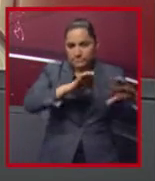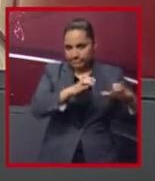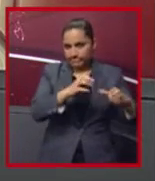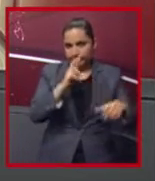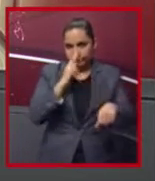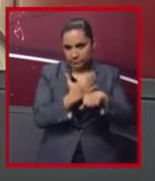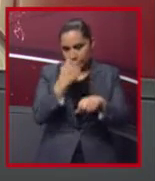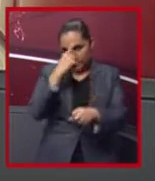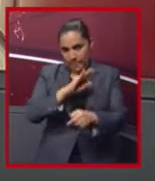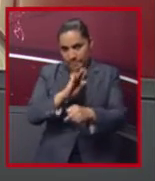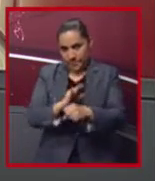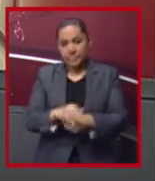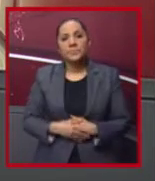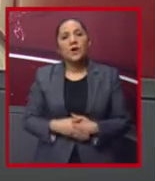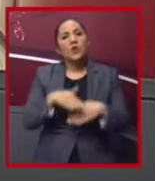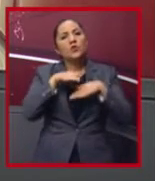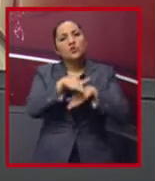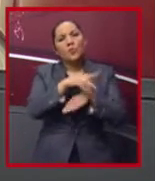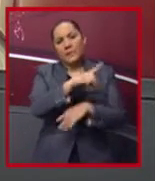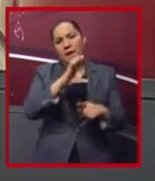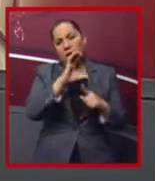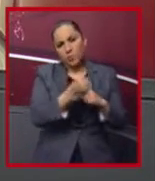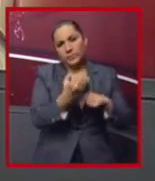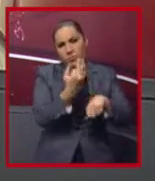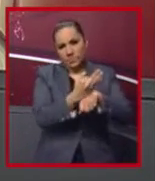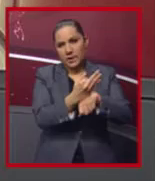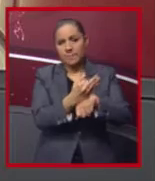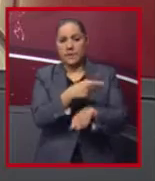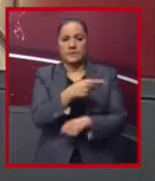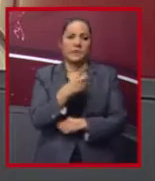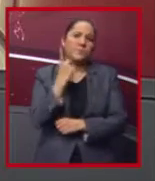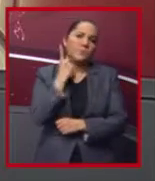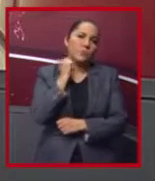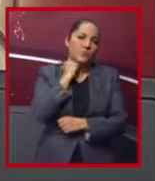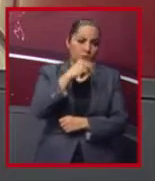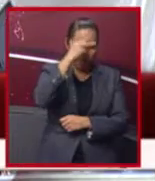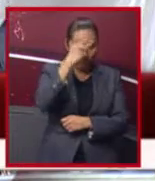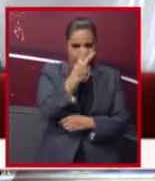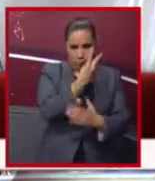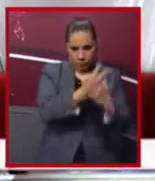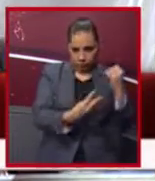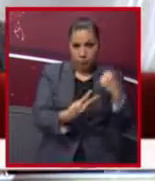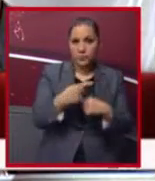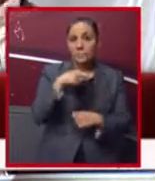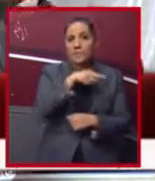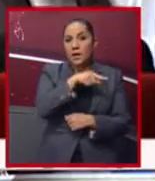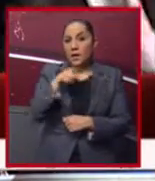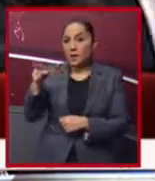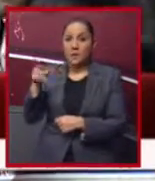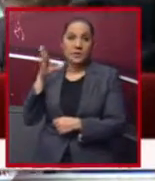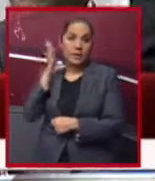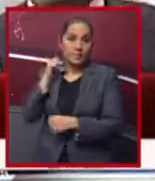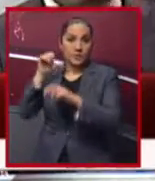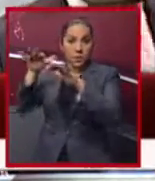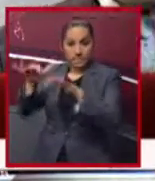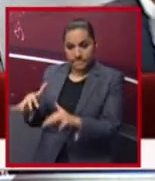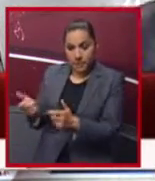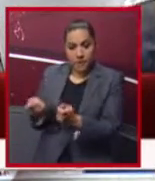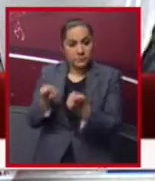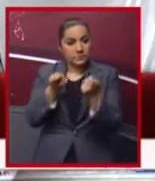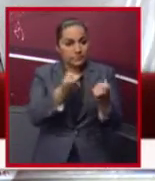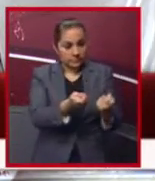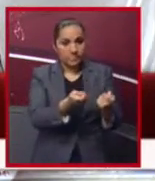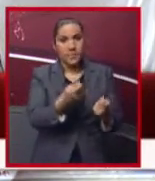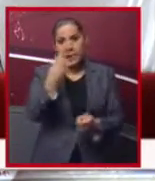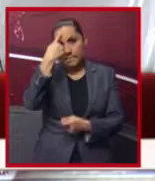asuntos de la Comisión Permanente, la mesa directiva de la Permanente recibió comunicación por parte del Senado de la República, en la cual